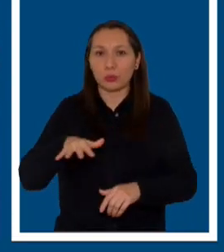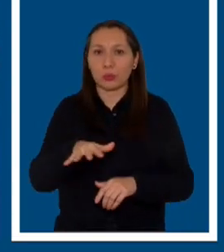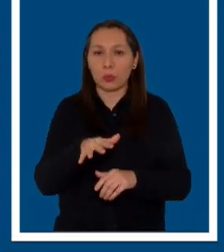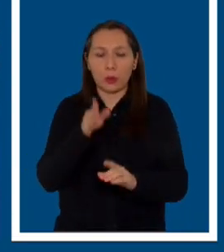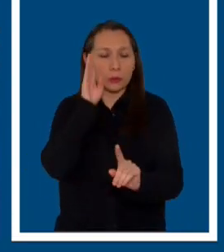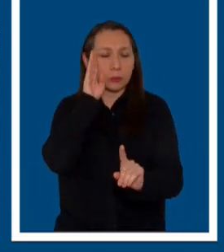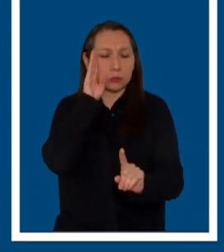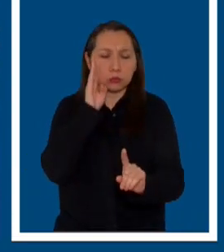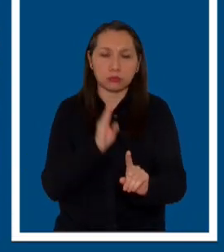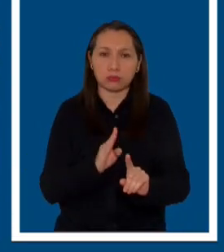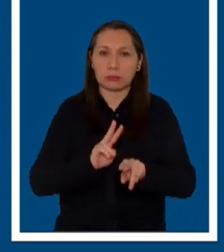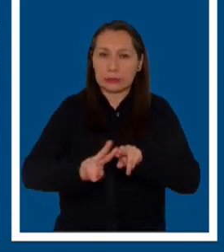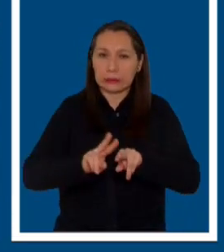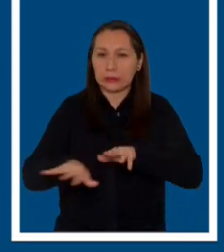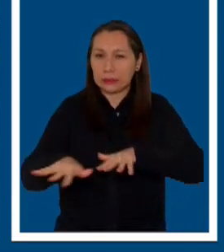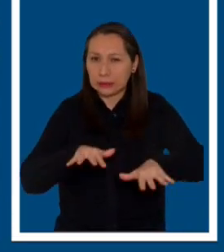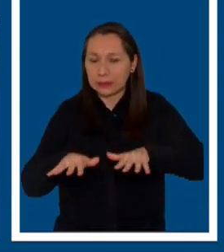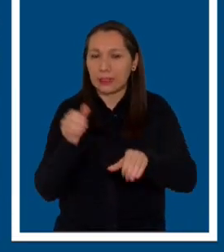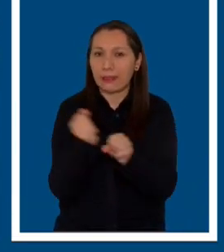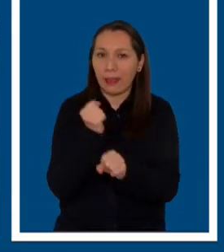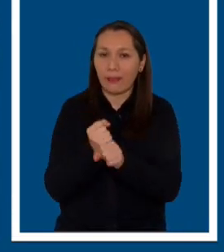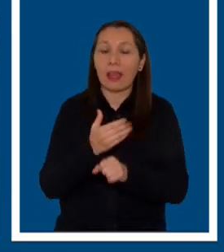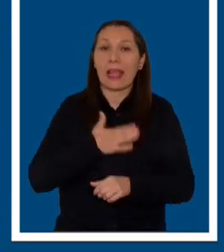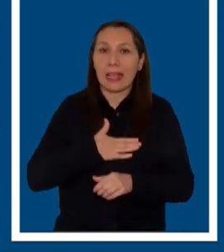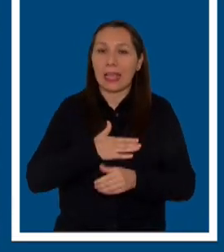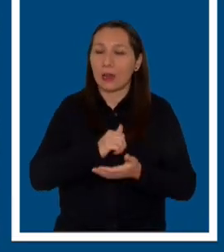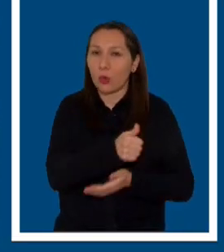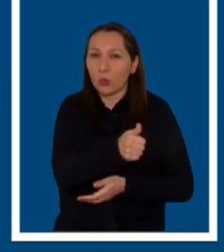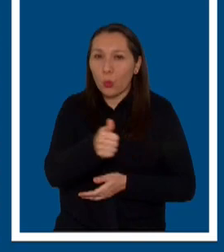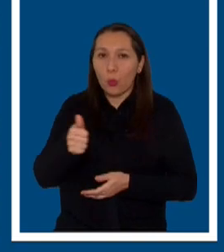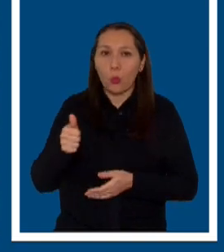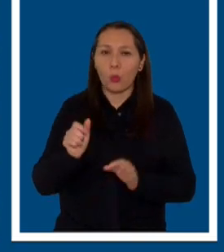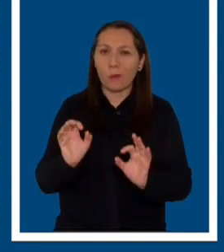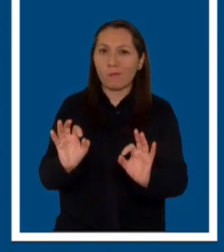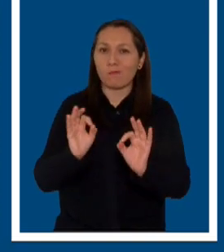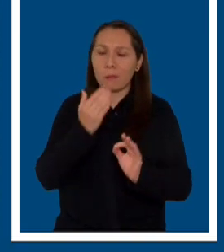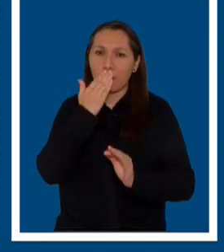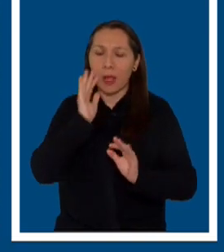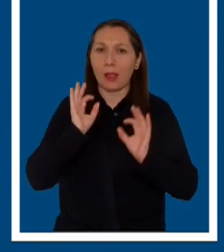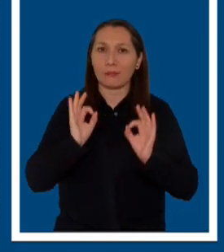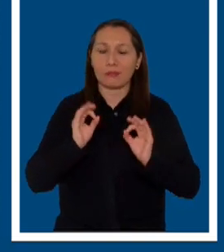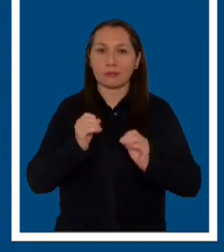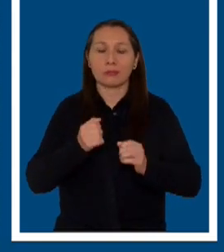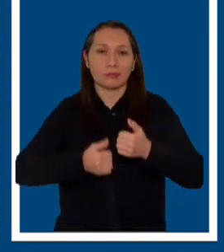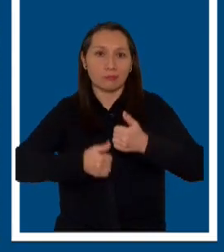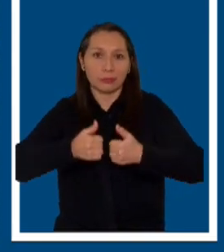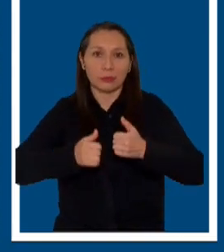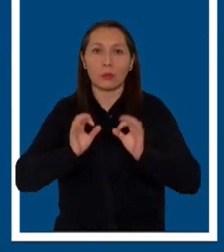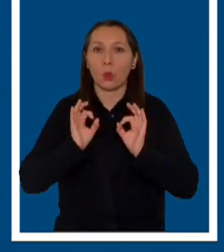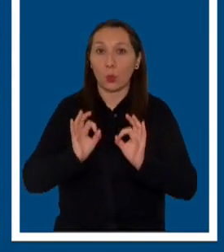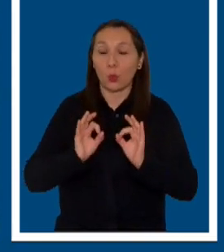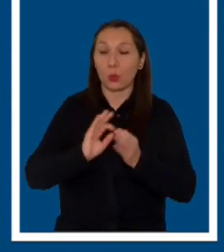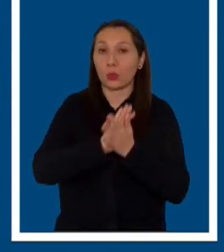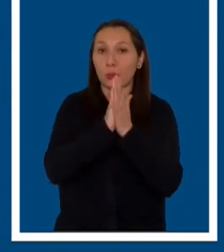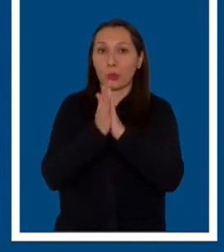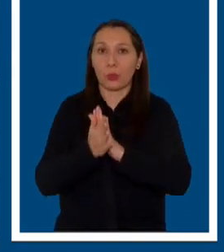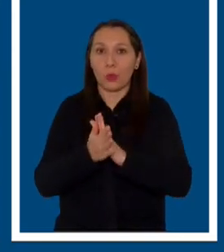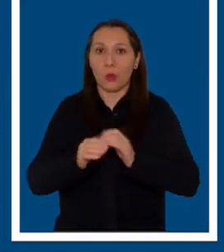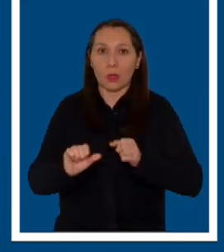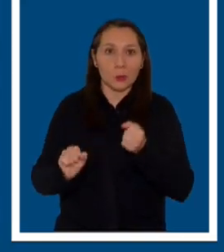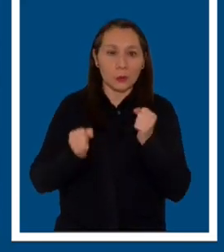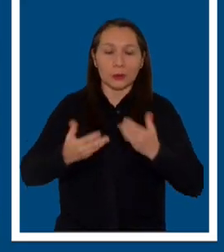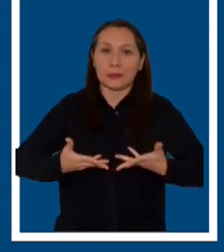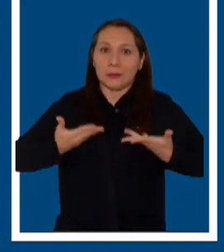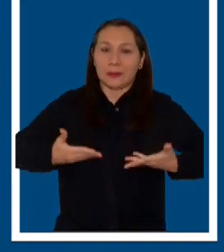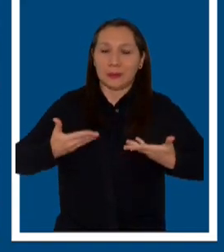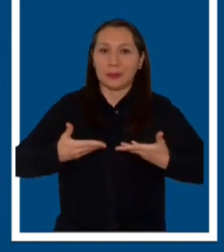decididamente preparando trabajando Para tenerlos a todos en óptimo estado seguramente con toda esta adrenalina